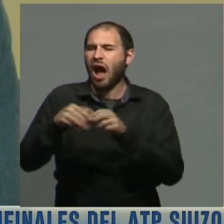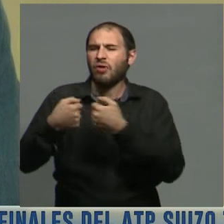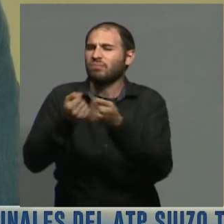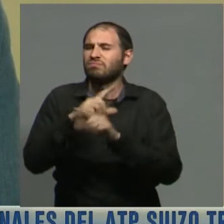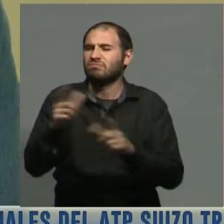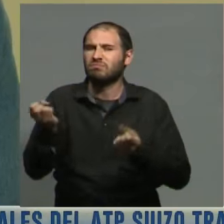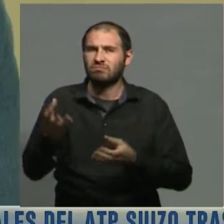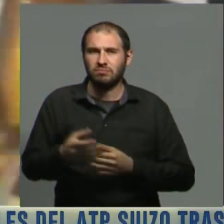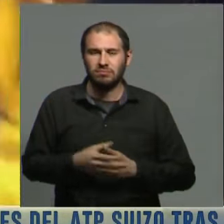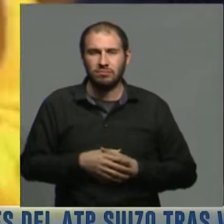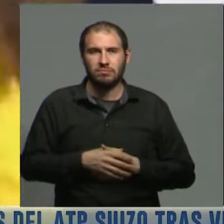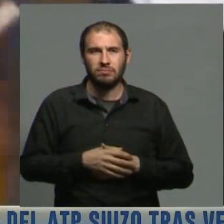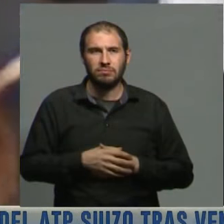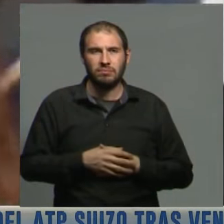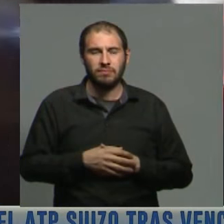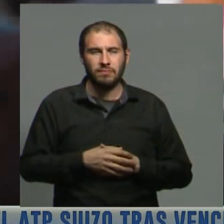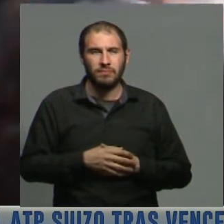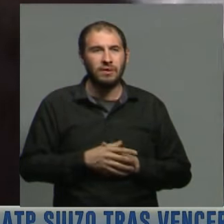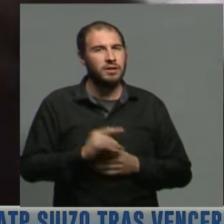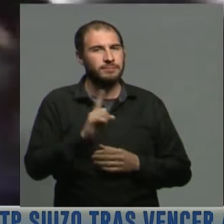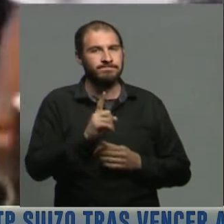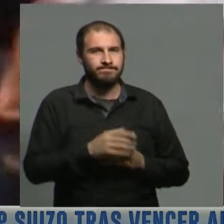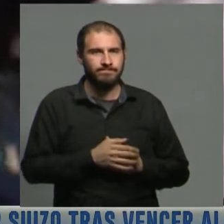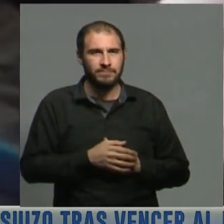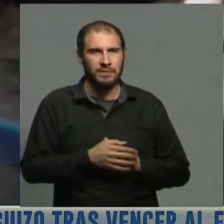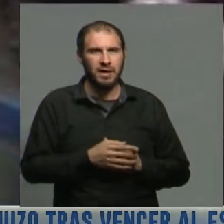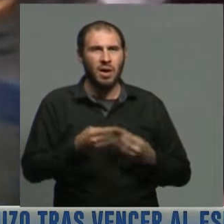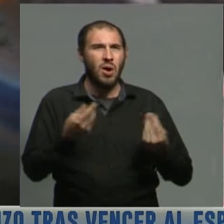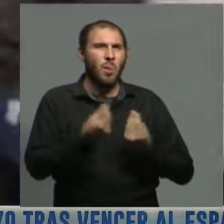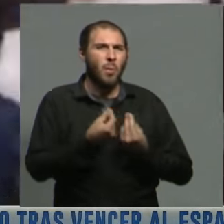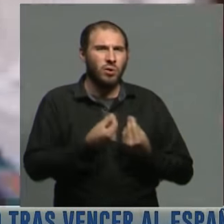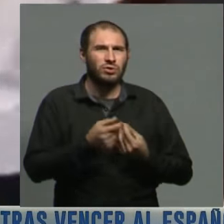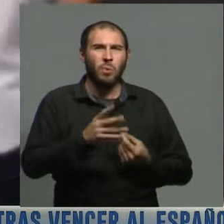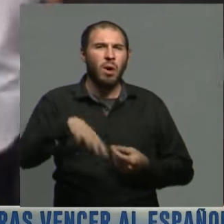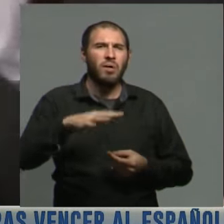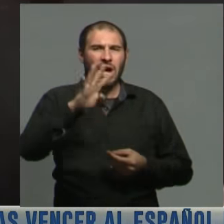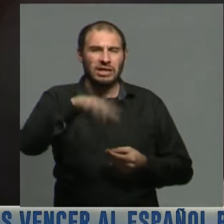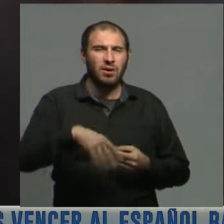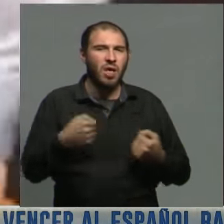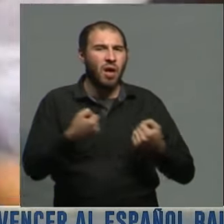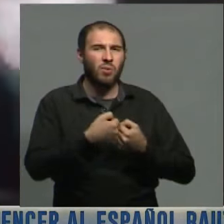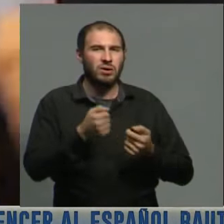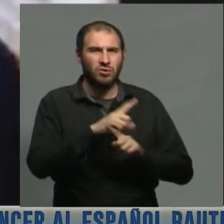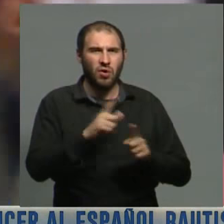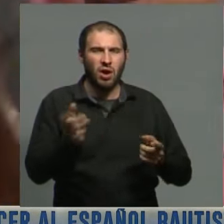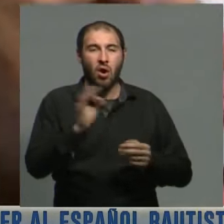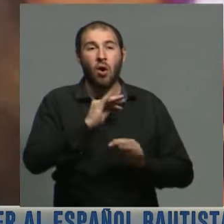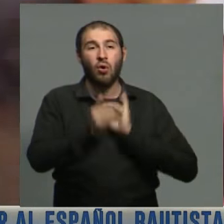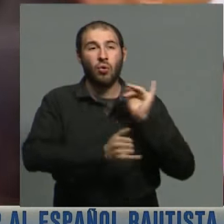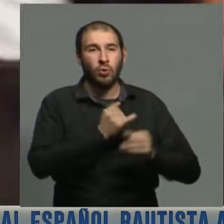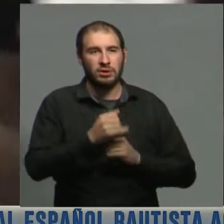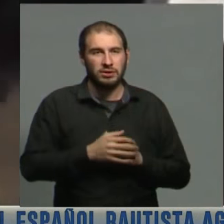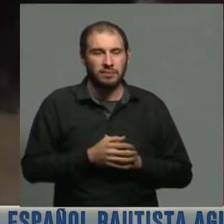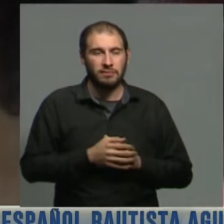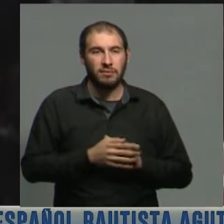acuerdo. No, efectivamente, y la gran mayoría del pueblo de Cataluña no está de acuerdo, o así lo han